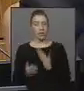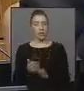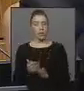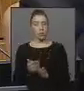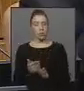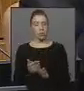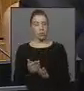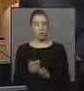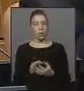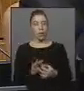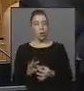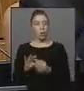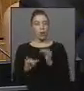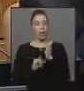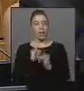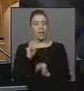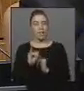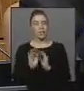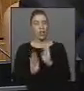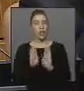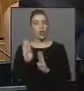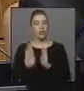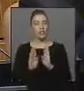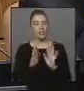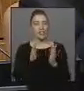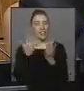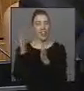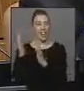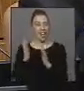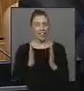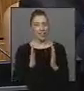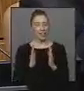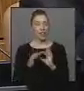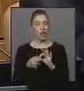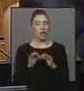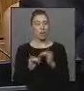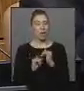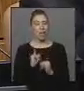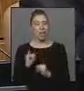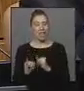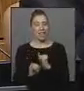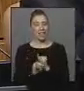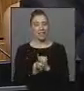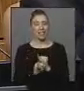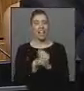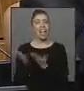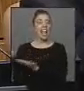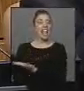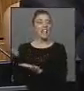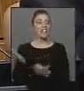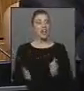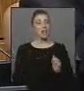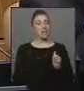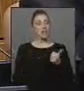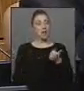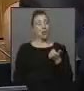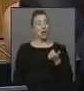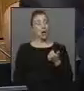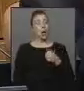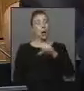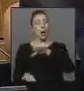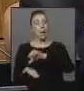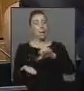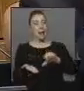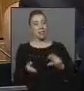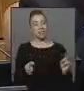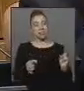Unión Internacional para la Conservación de la Naturaleza, organismo internacional que invitaba voluntariamente a los países a